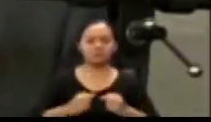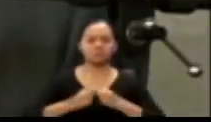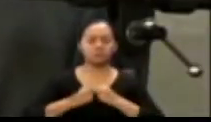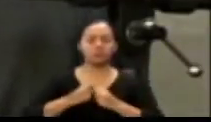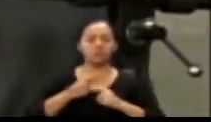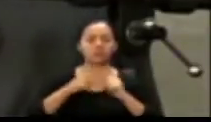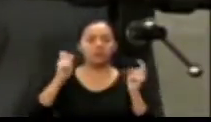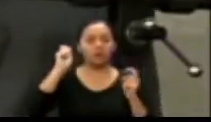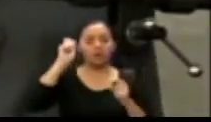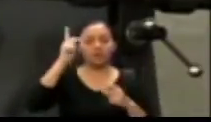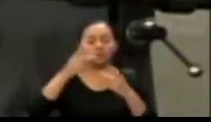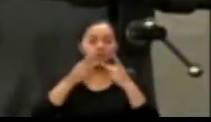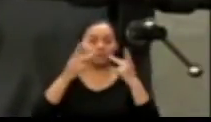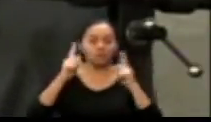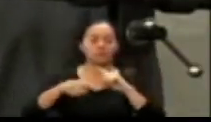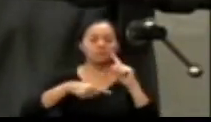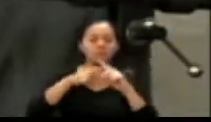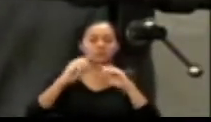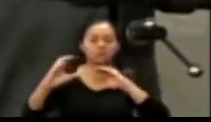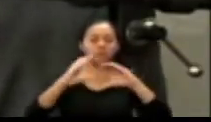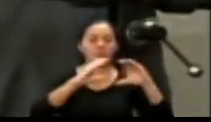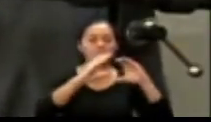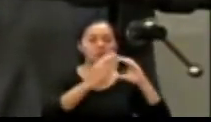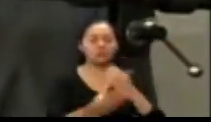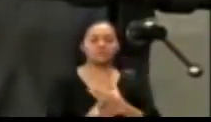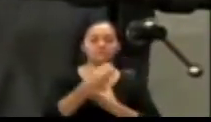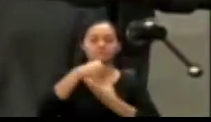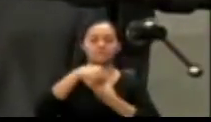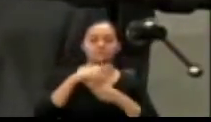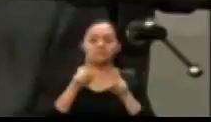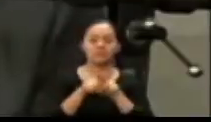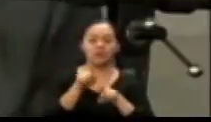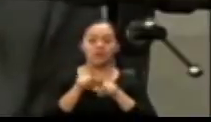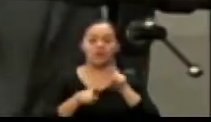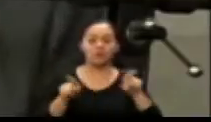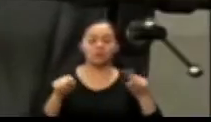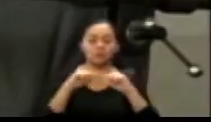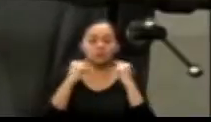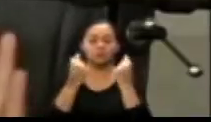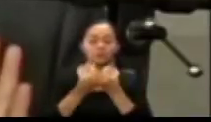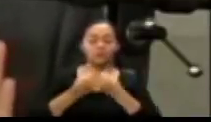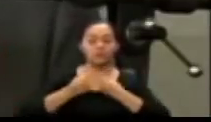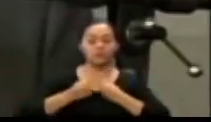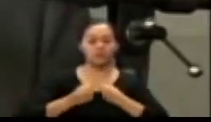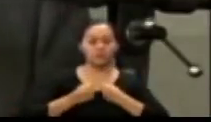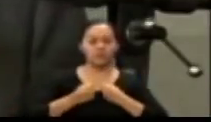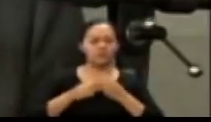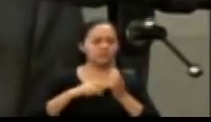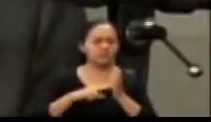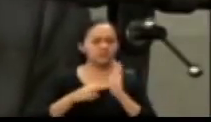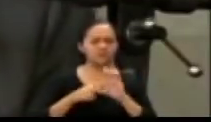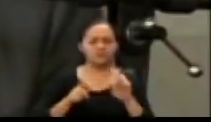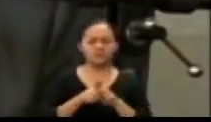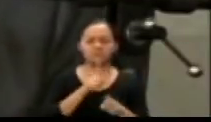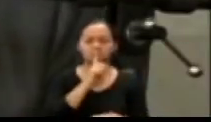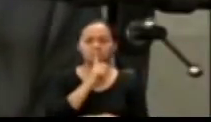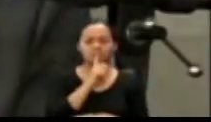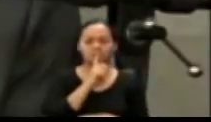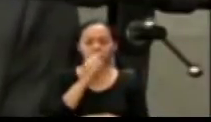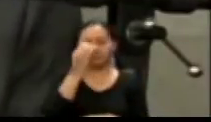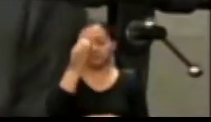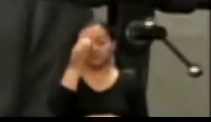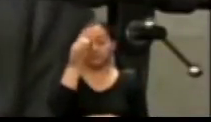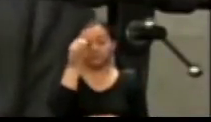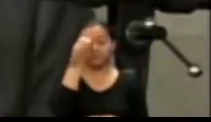pero la opinión pública y los medios de comunicación que pertenecen todavía, lamentablemente, a esos grupos de poderes, prácticamente se callan.